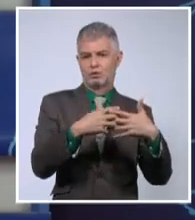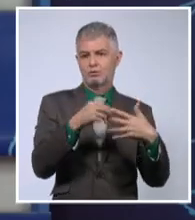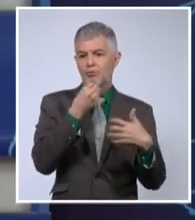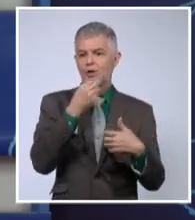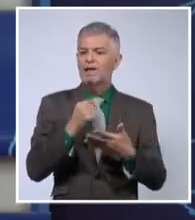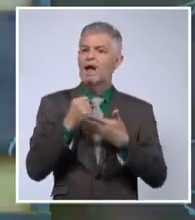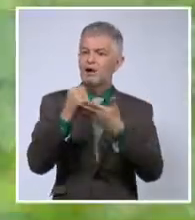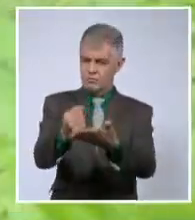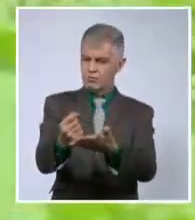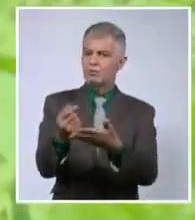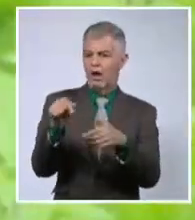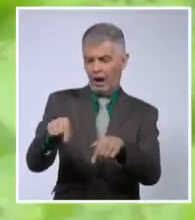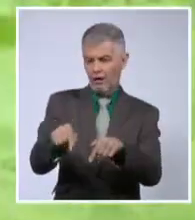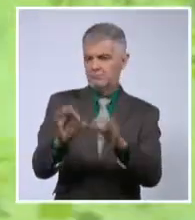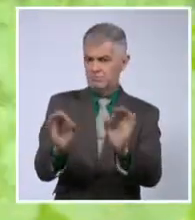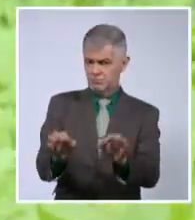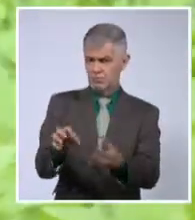local.